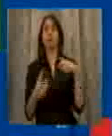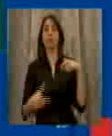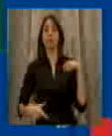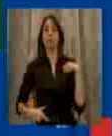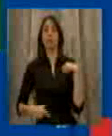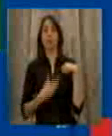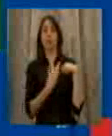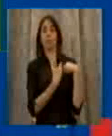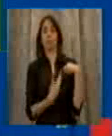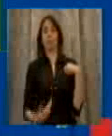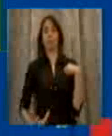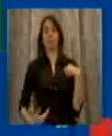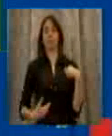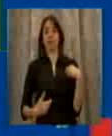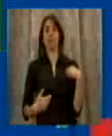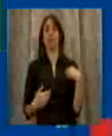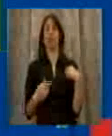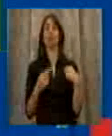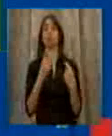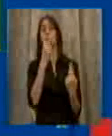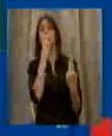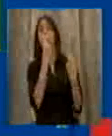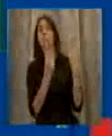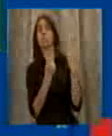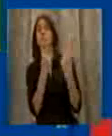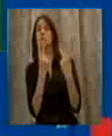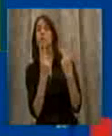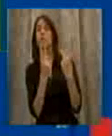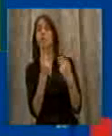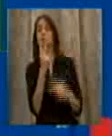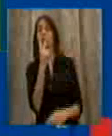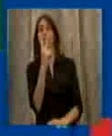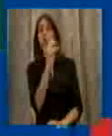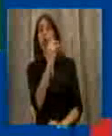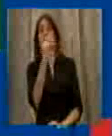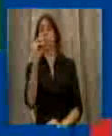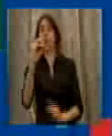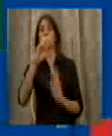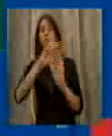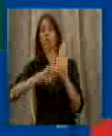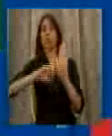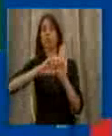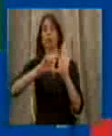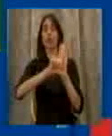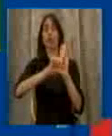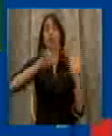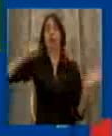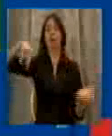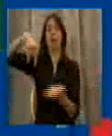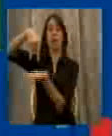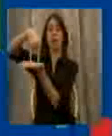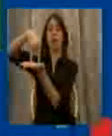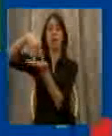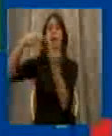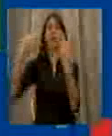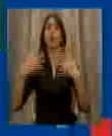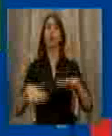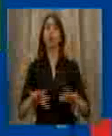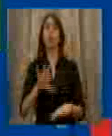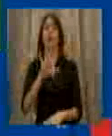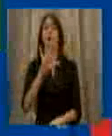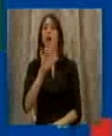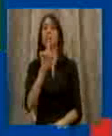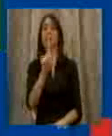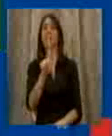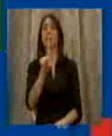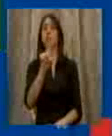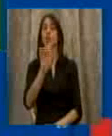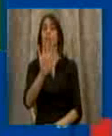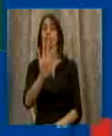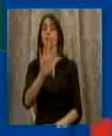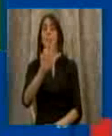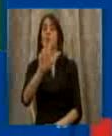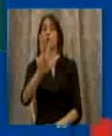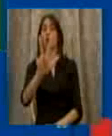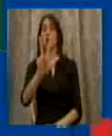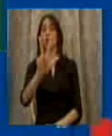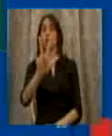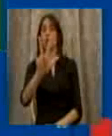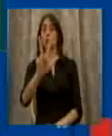gobierno, si uno mira de los 200 proyectos de ley enviados, ya tenemos